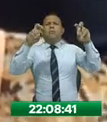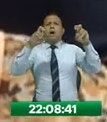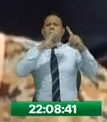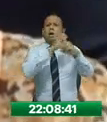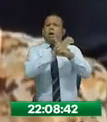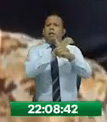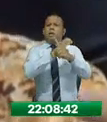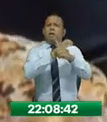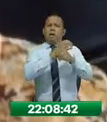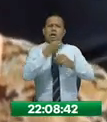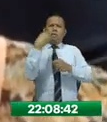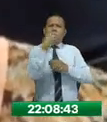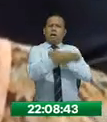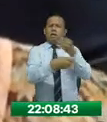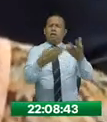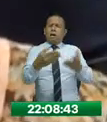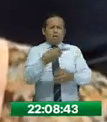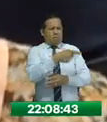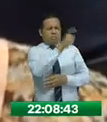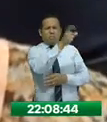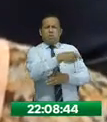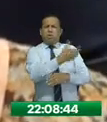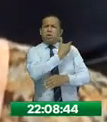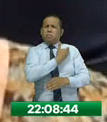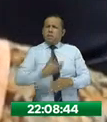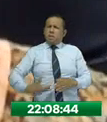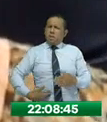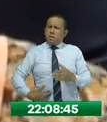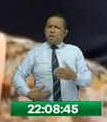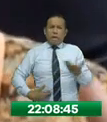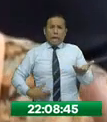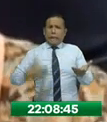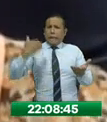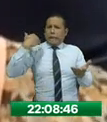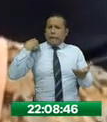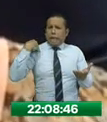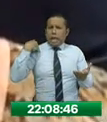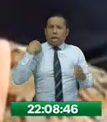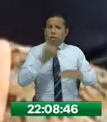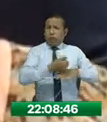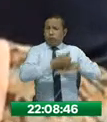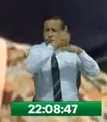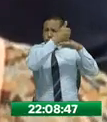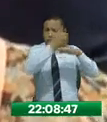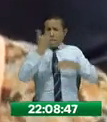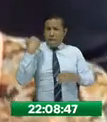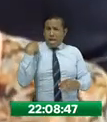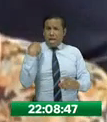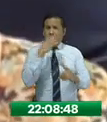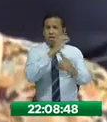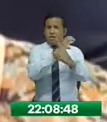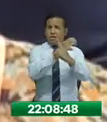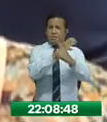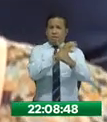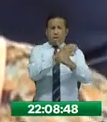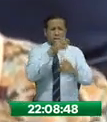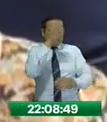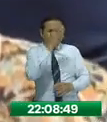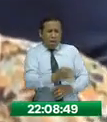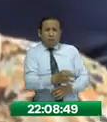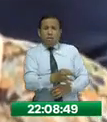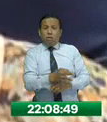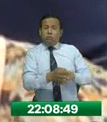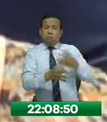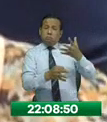entonces él siendo presidente del proceso haciendo la cabeza administrativa para la cual los técnicos del consejo los